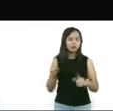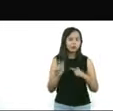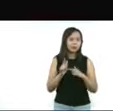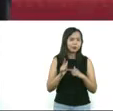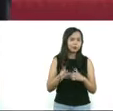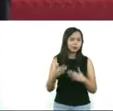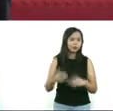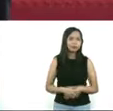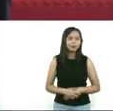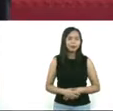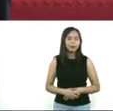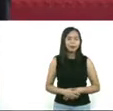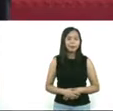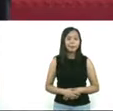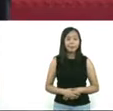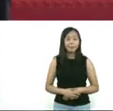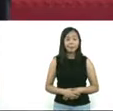adelante.